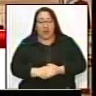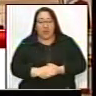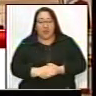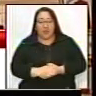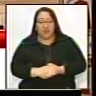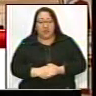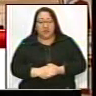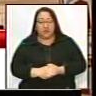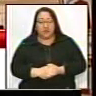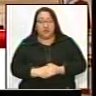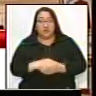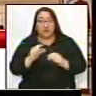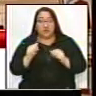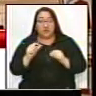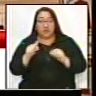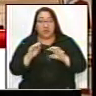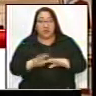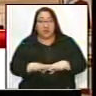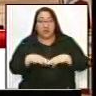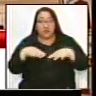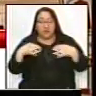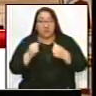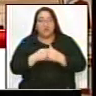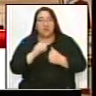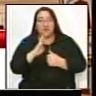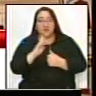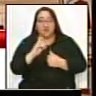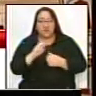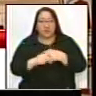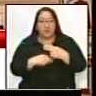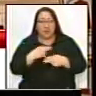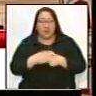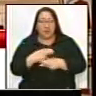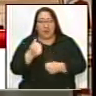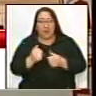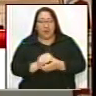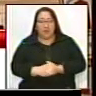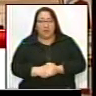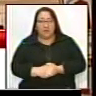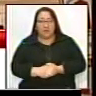una audiencia con bienes nacionales,